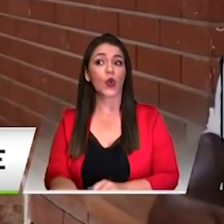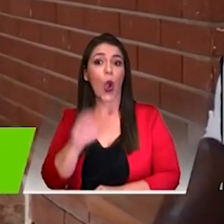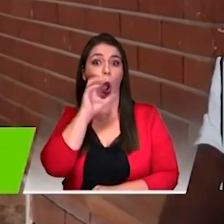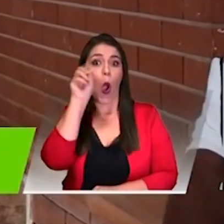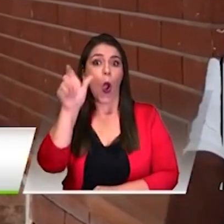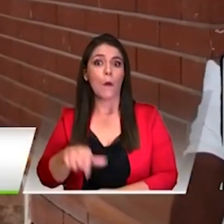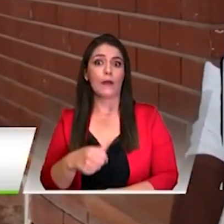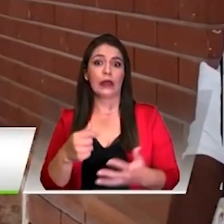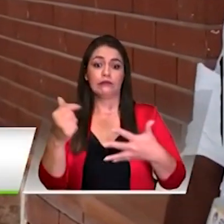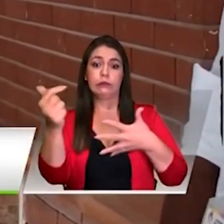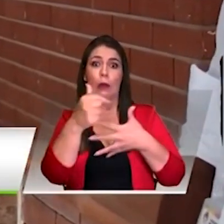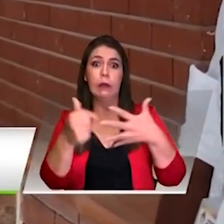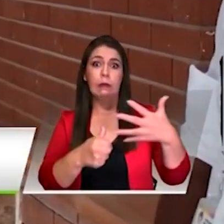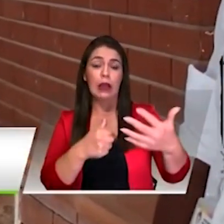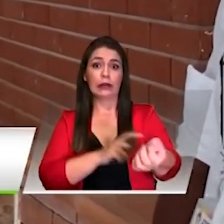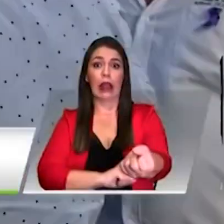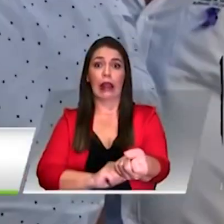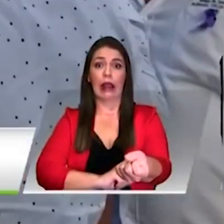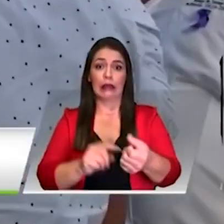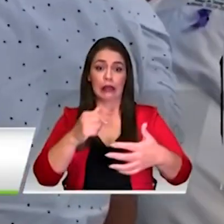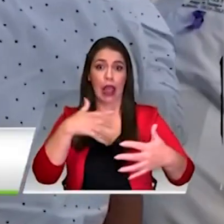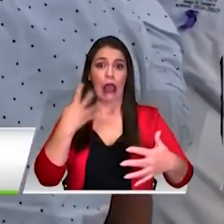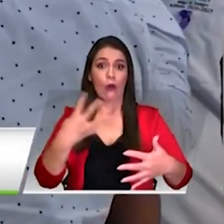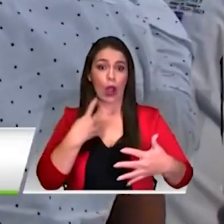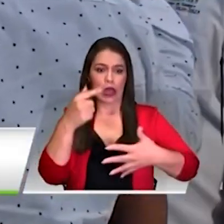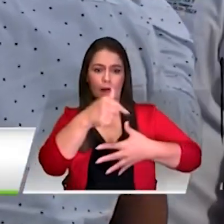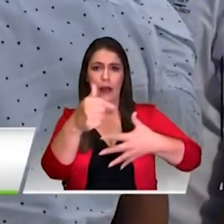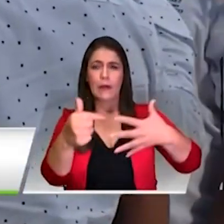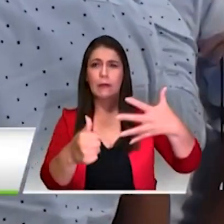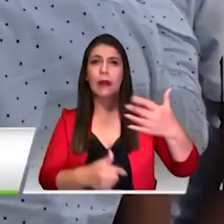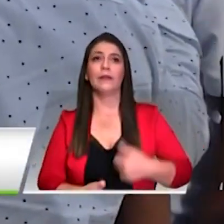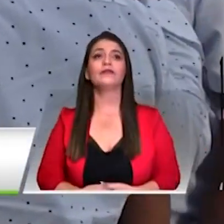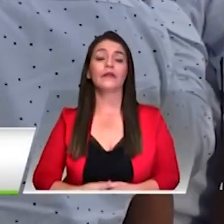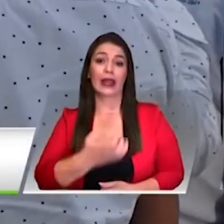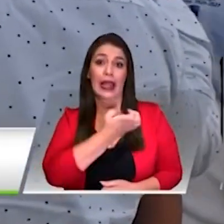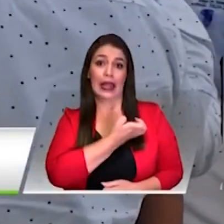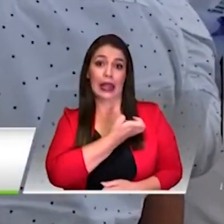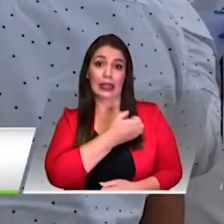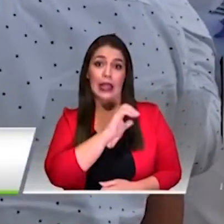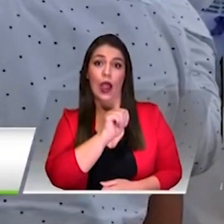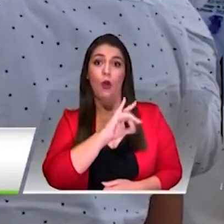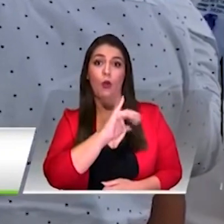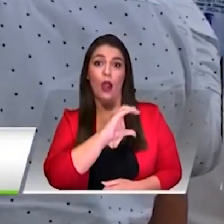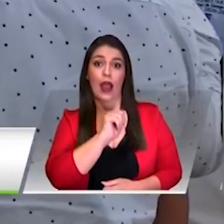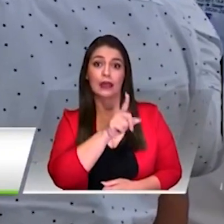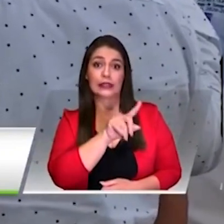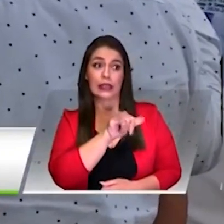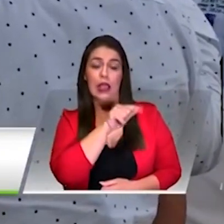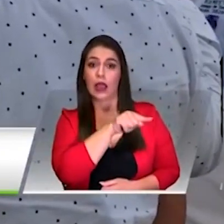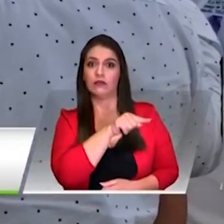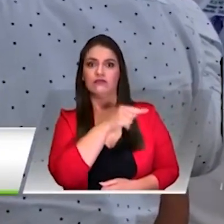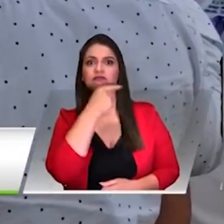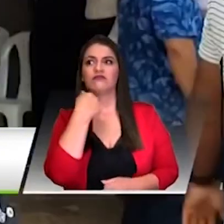como lo hizo el alcalde de Caucasia, quien lo consideraba uno de los líderes políticos más